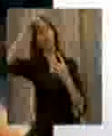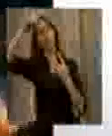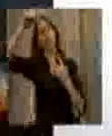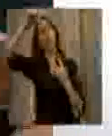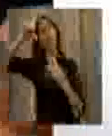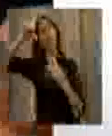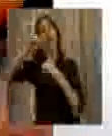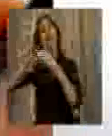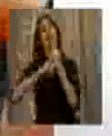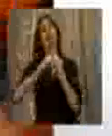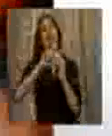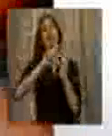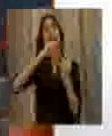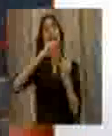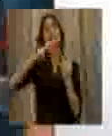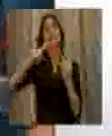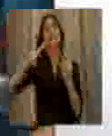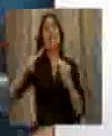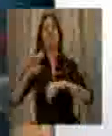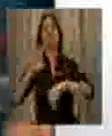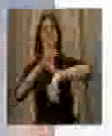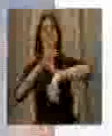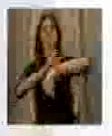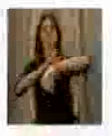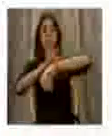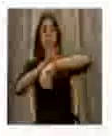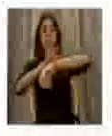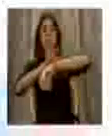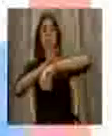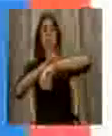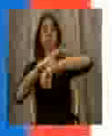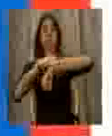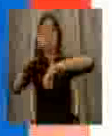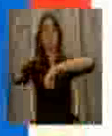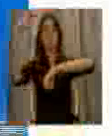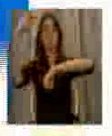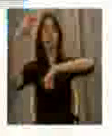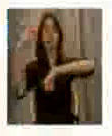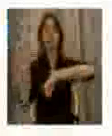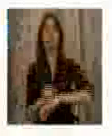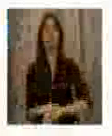alternativas, entre ellas el brazalete electrónico.